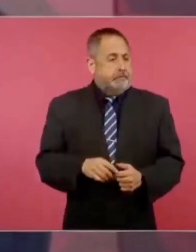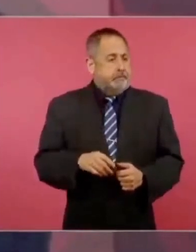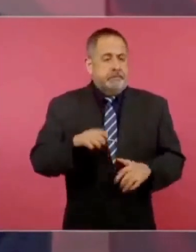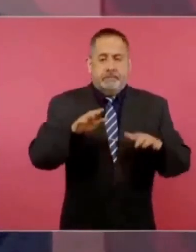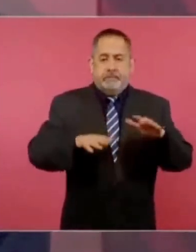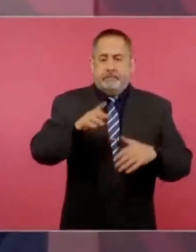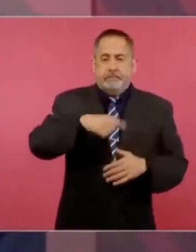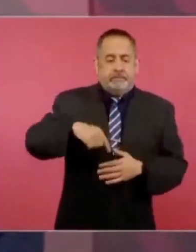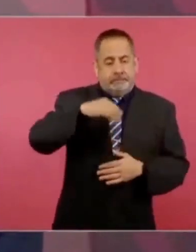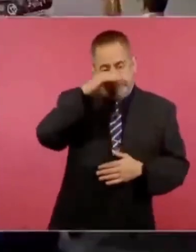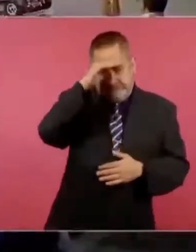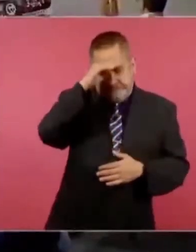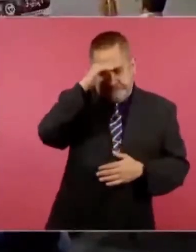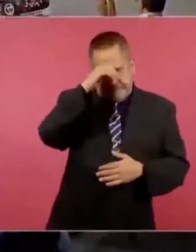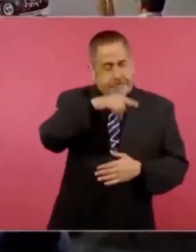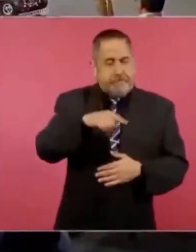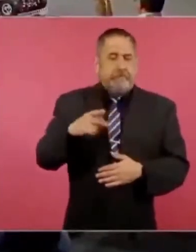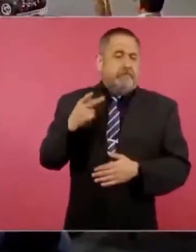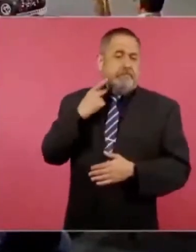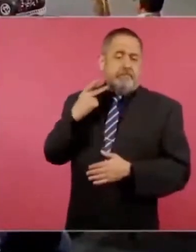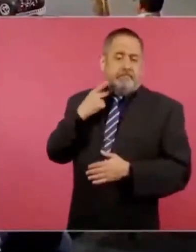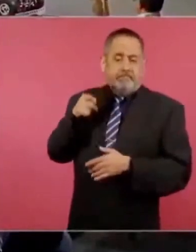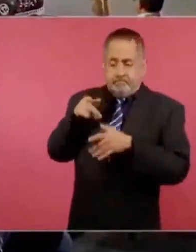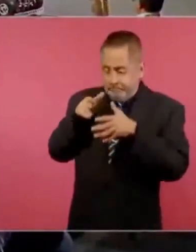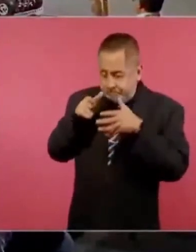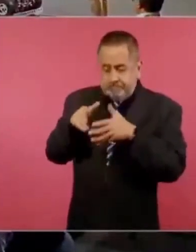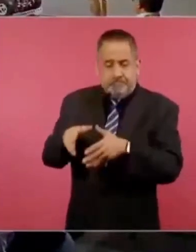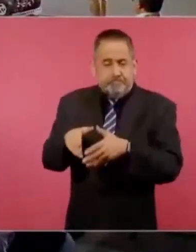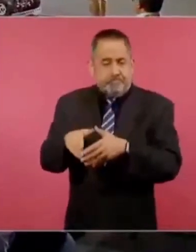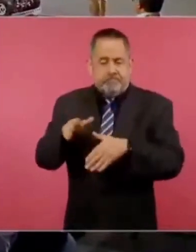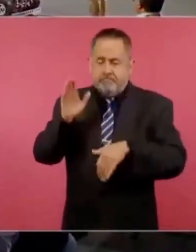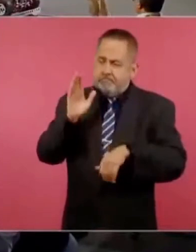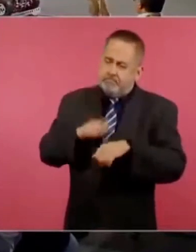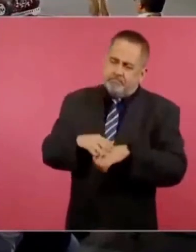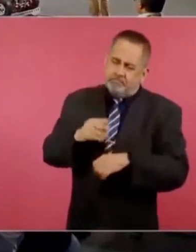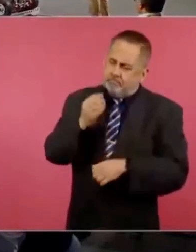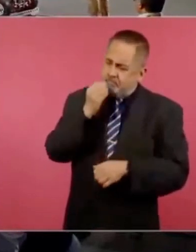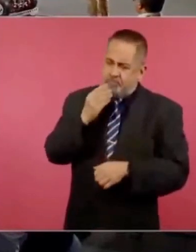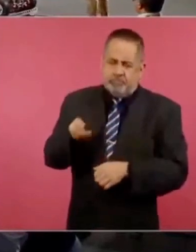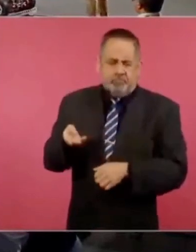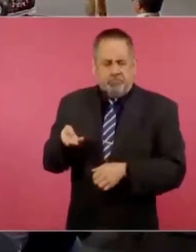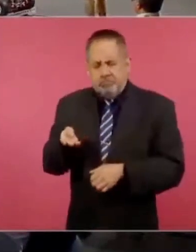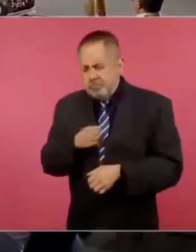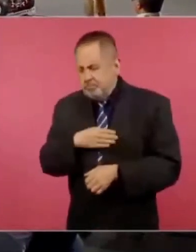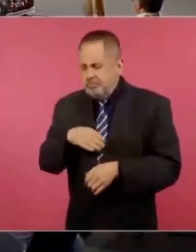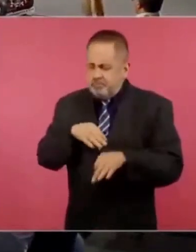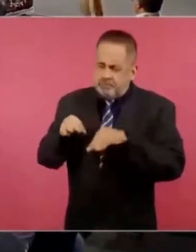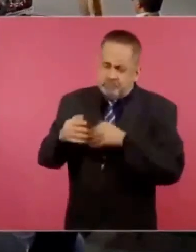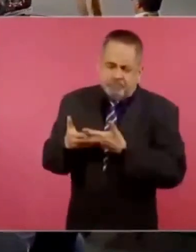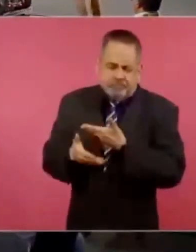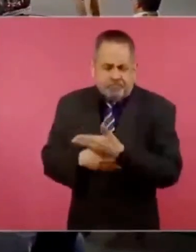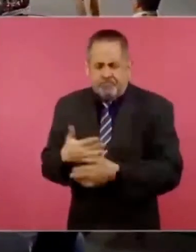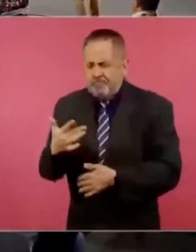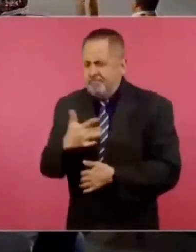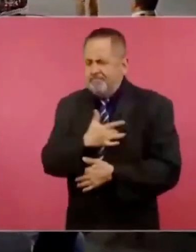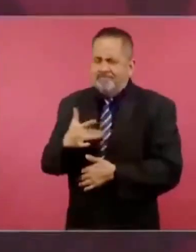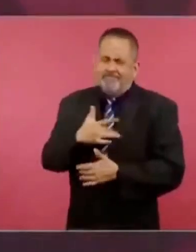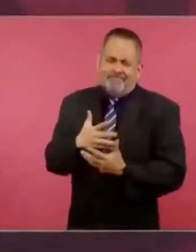pensar, es uno de los oficios más nobles y de la más